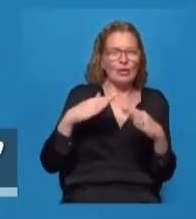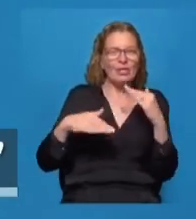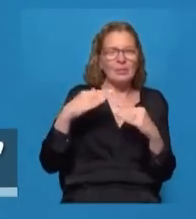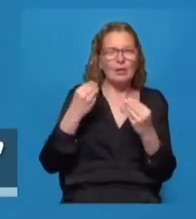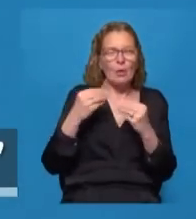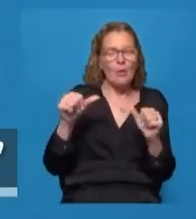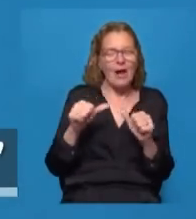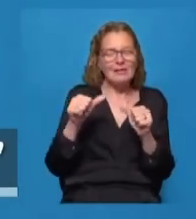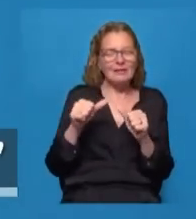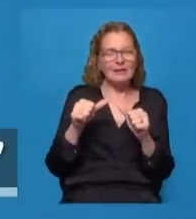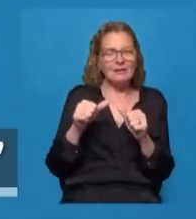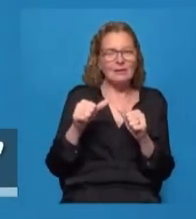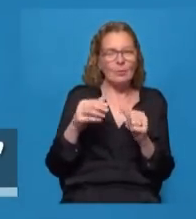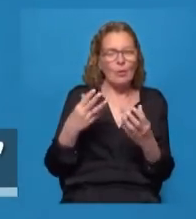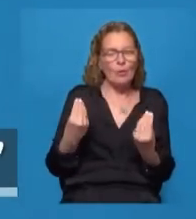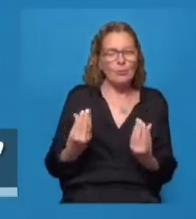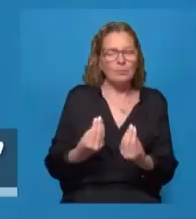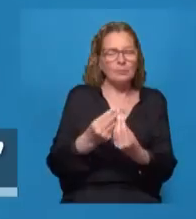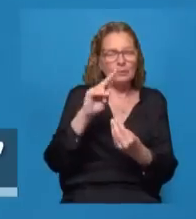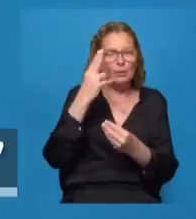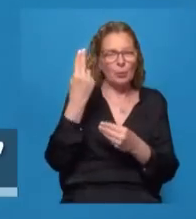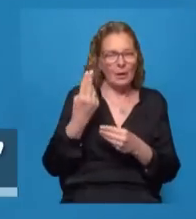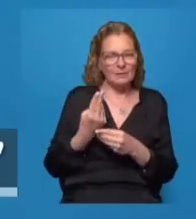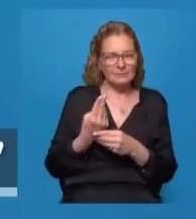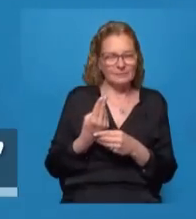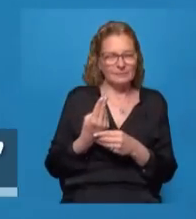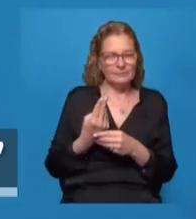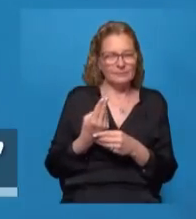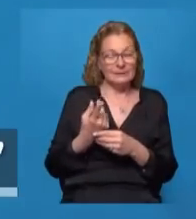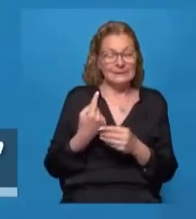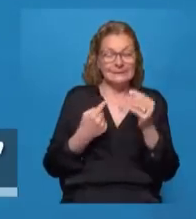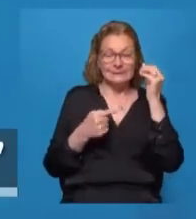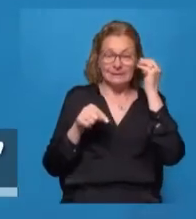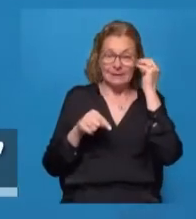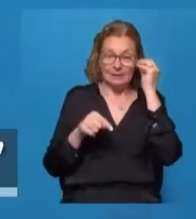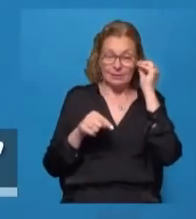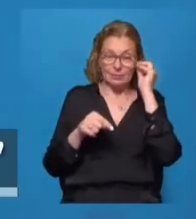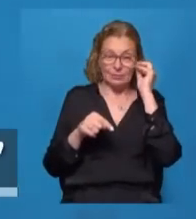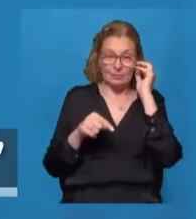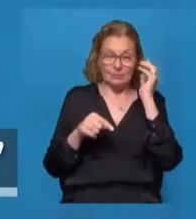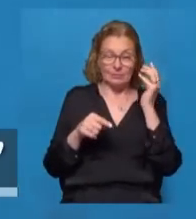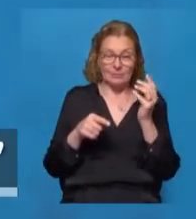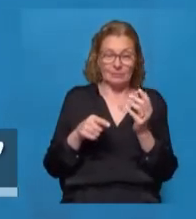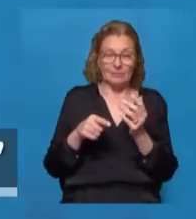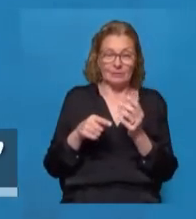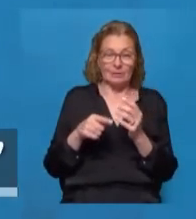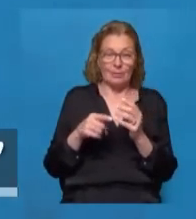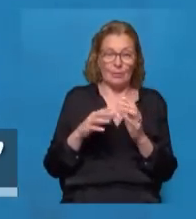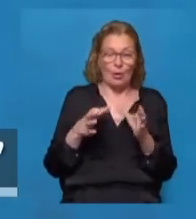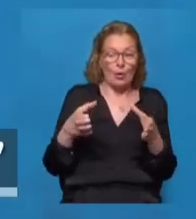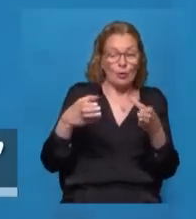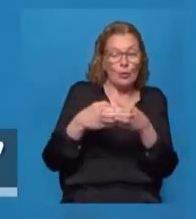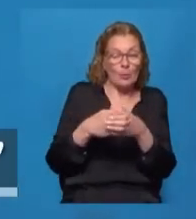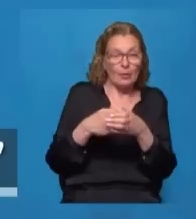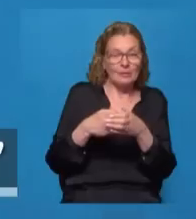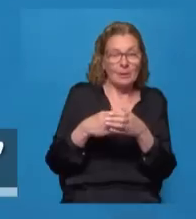cómo gestionemos nuestro territorio Y lamentablemente y esto da origen al al movimiento